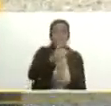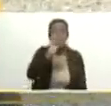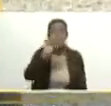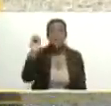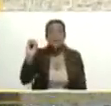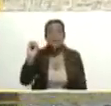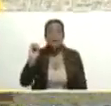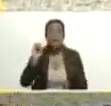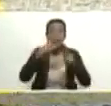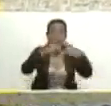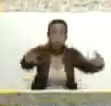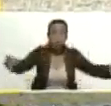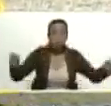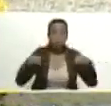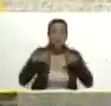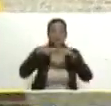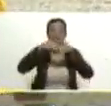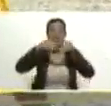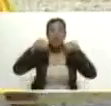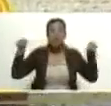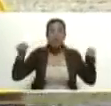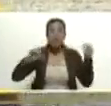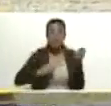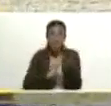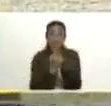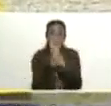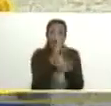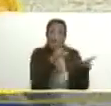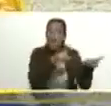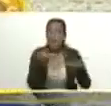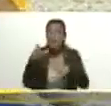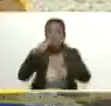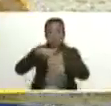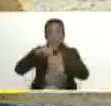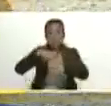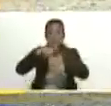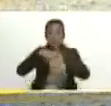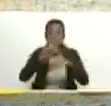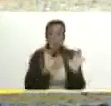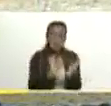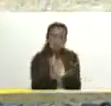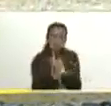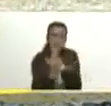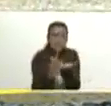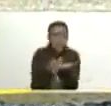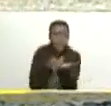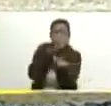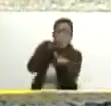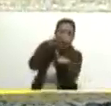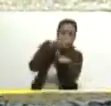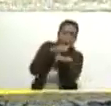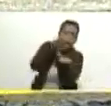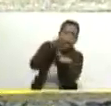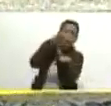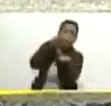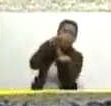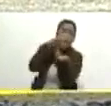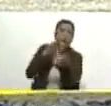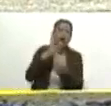200 hectáreas todos los años. Esa planta se siembra cuando ya está de este tamaño. Sí. De ahí a más o